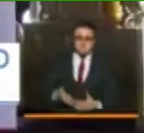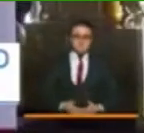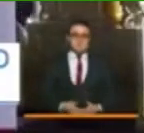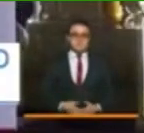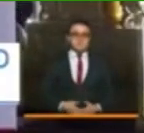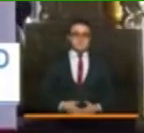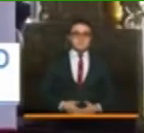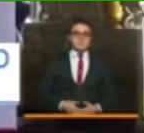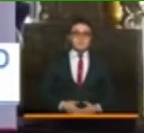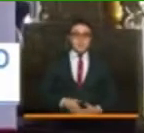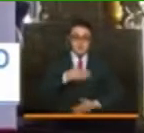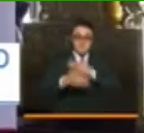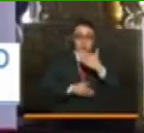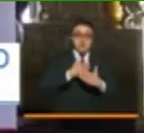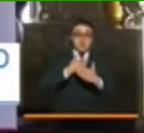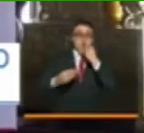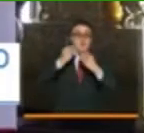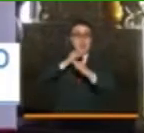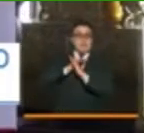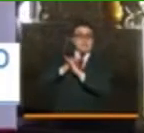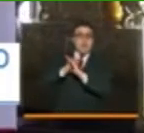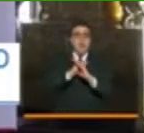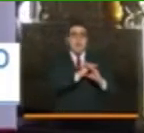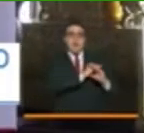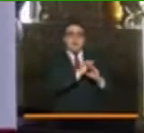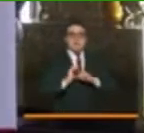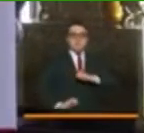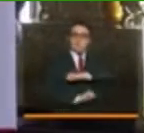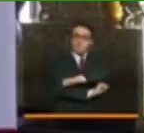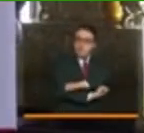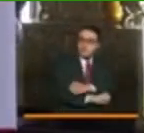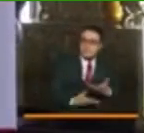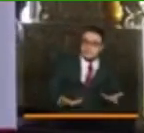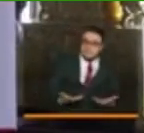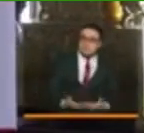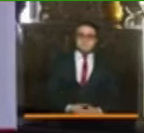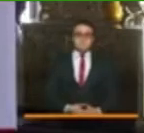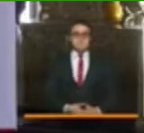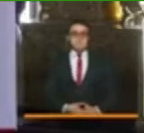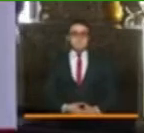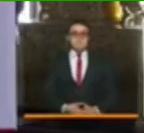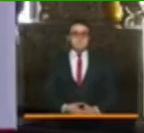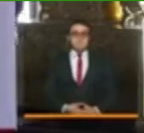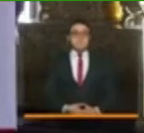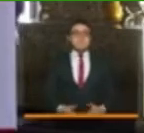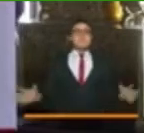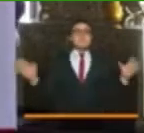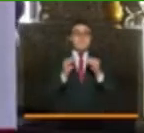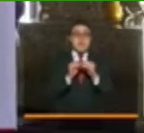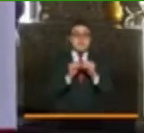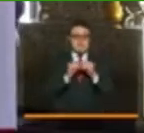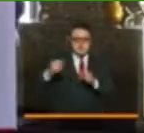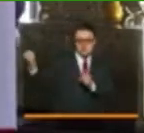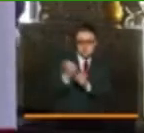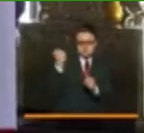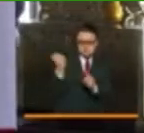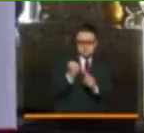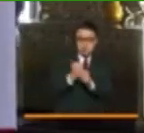todos los procesos de seguridad alimentaria en los hogares colombianos y adicionalmente trabajar con el